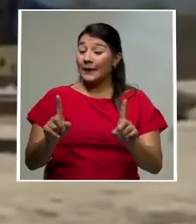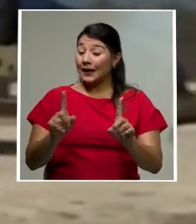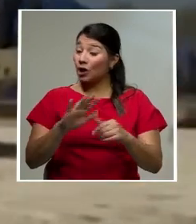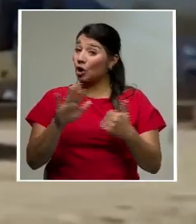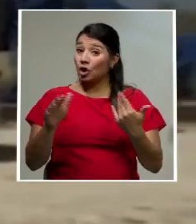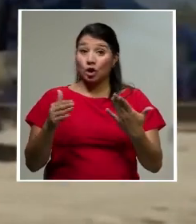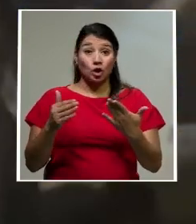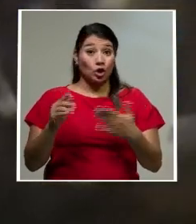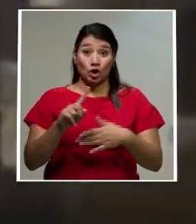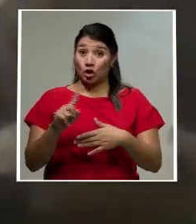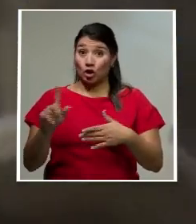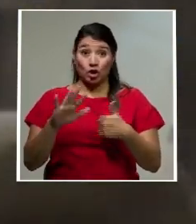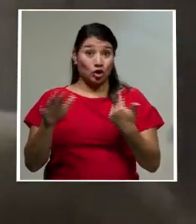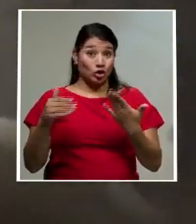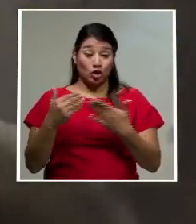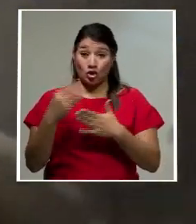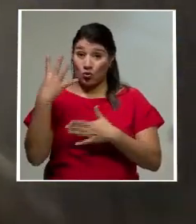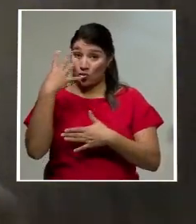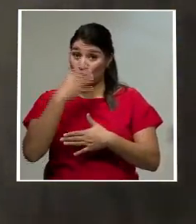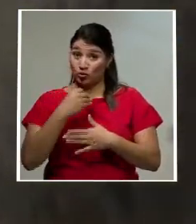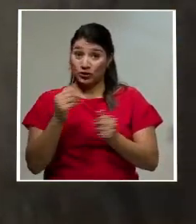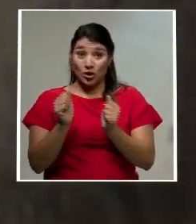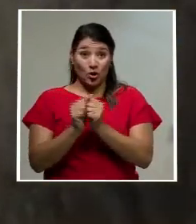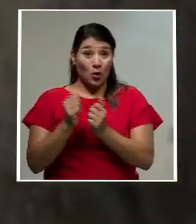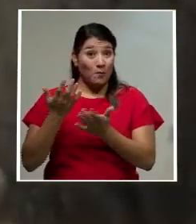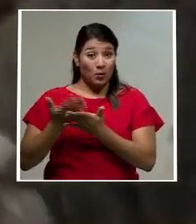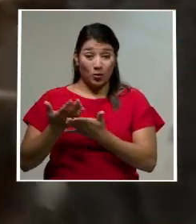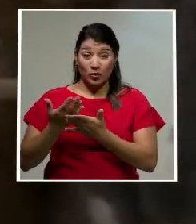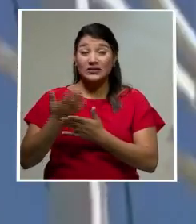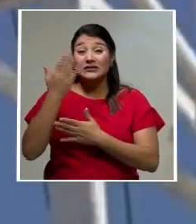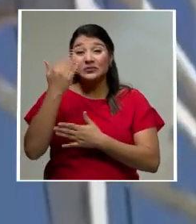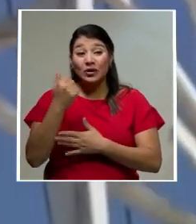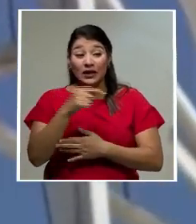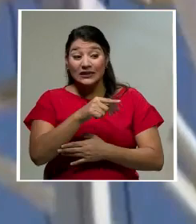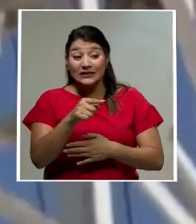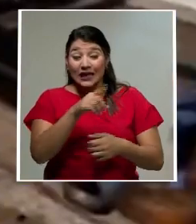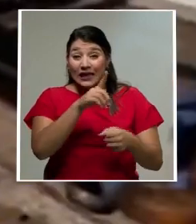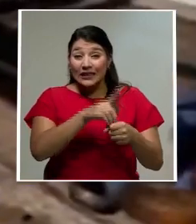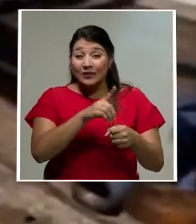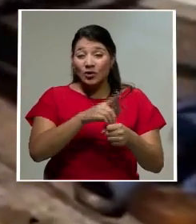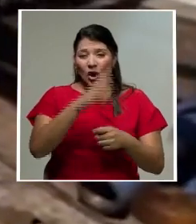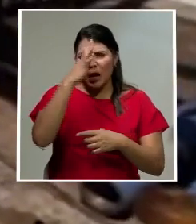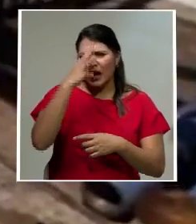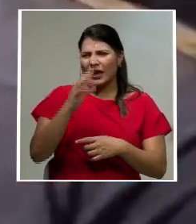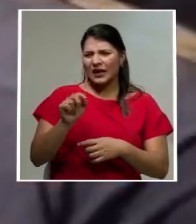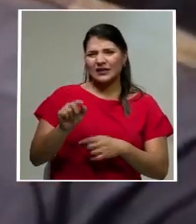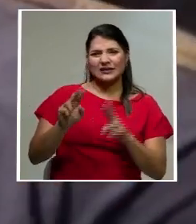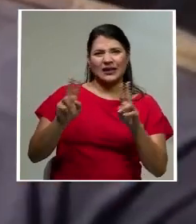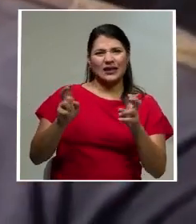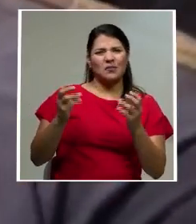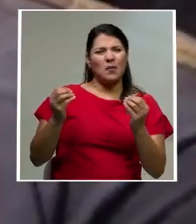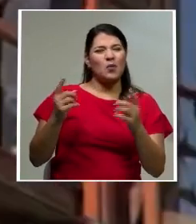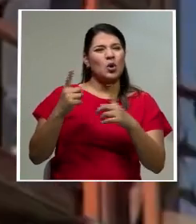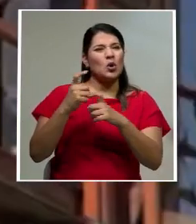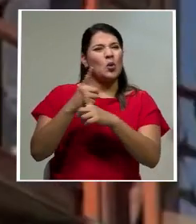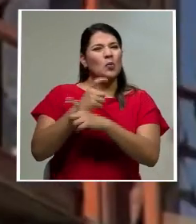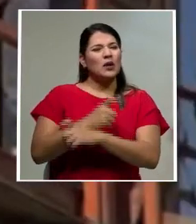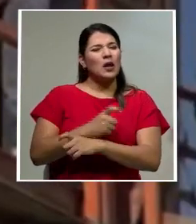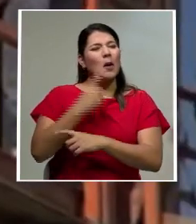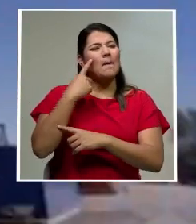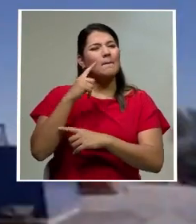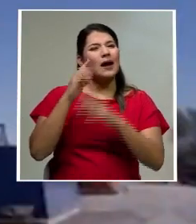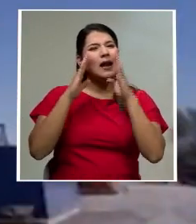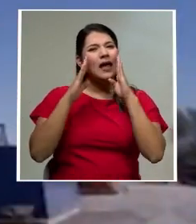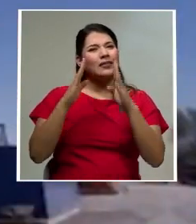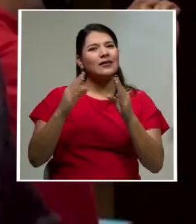color de rosa con la propuesta, pues algunos diputados creen que es muy complejo el tema para manejarlo de una manera